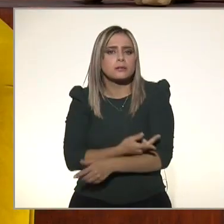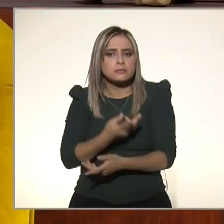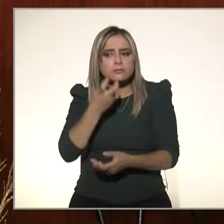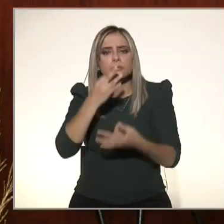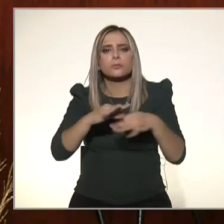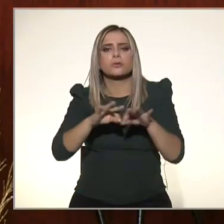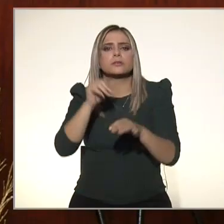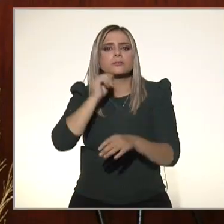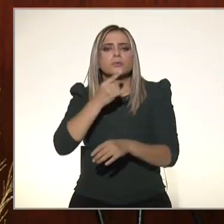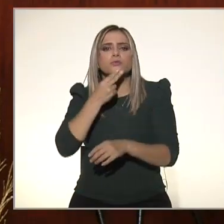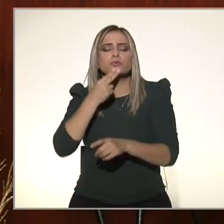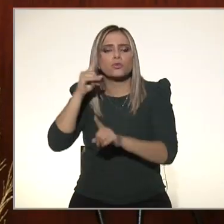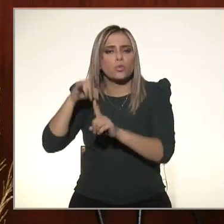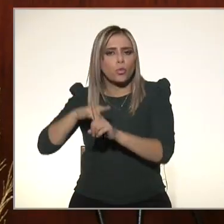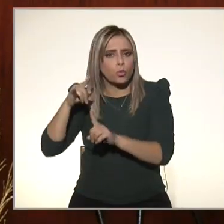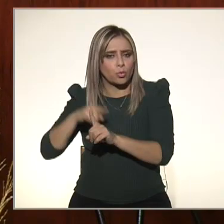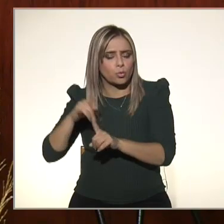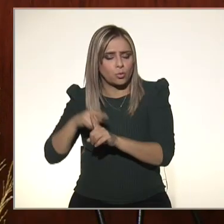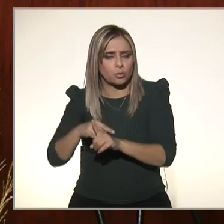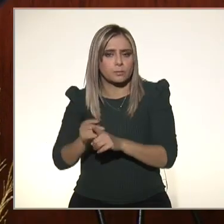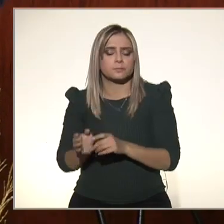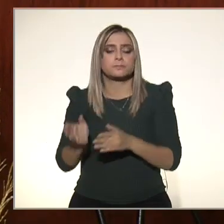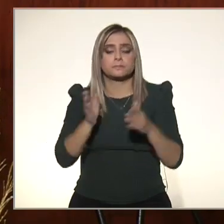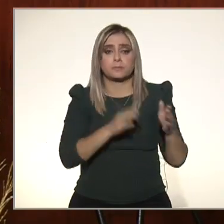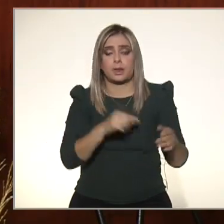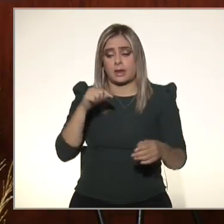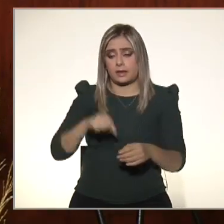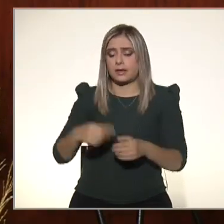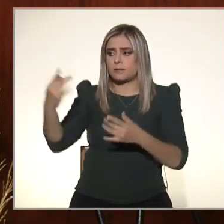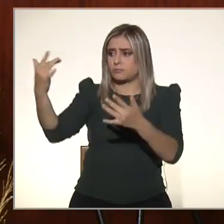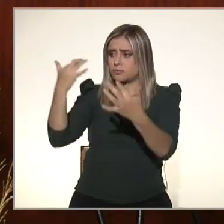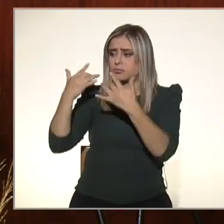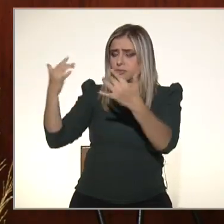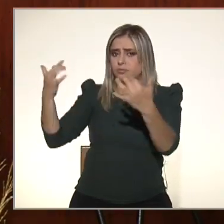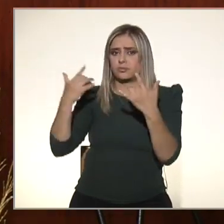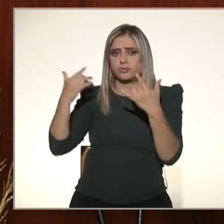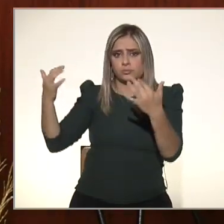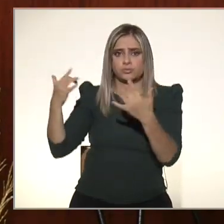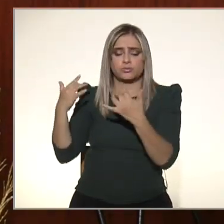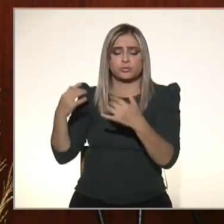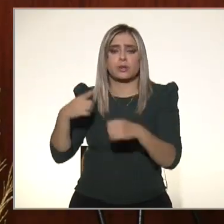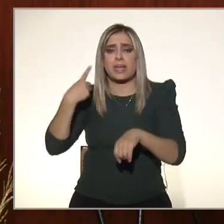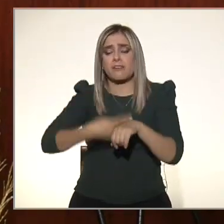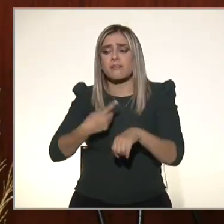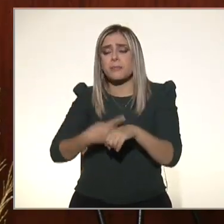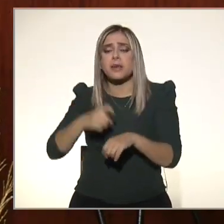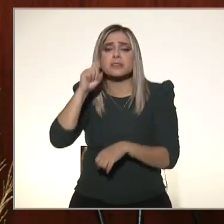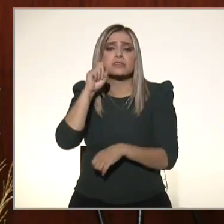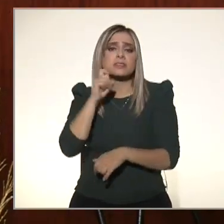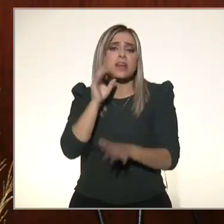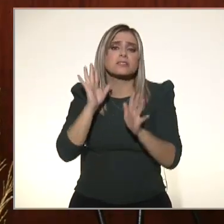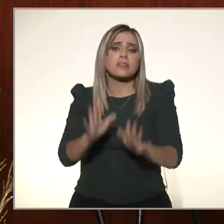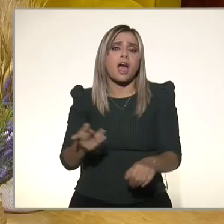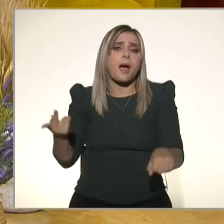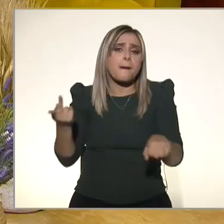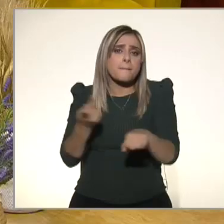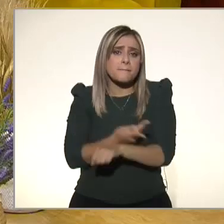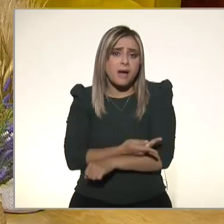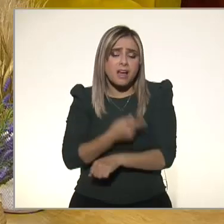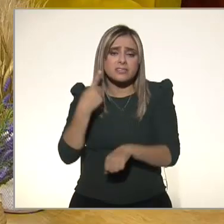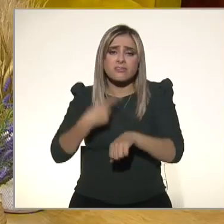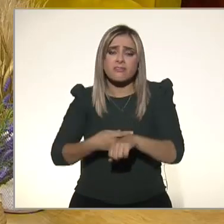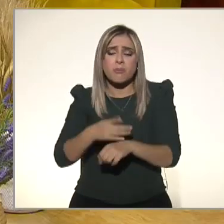lado, al consultorio por lo regular nos llegan ya o con la enfermedad de transmisión sexual, así con todos